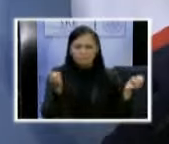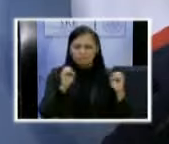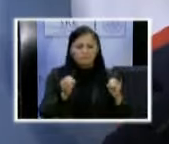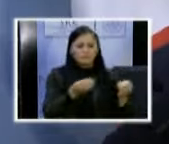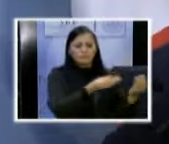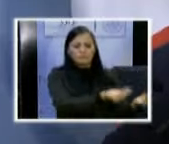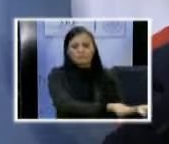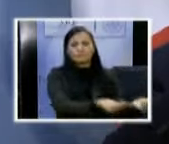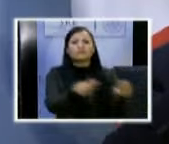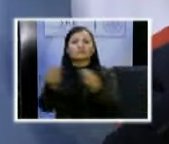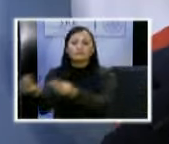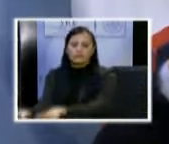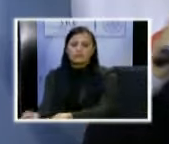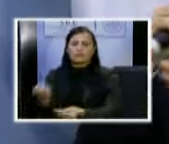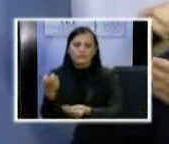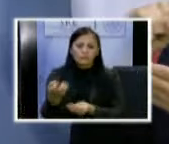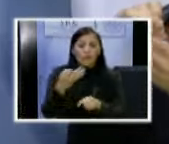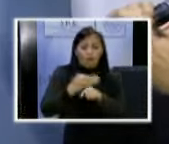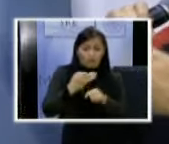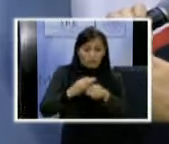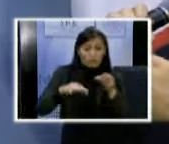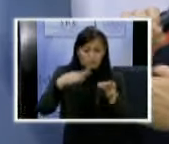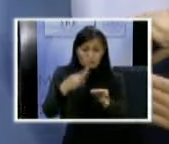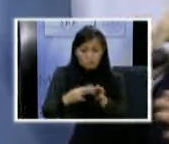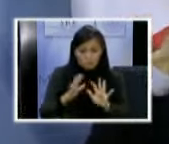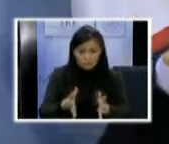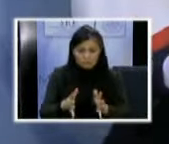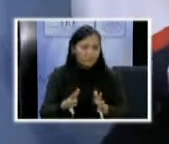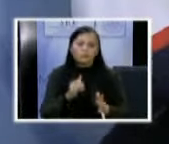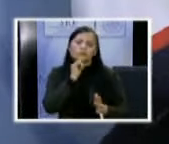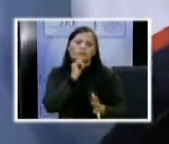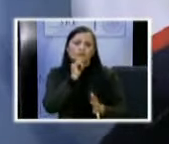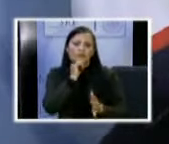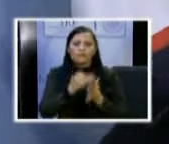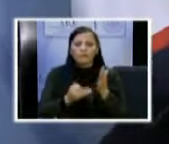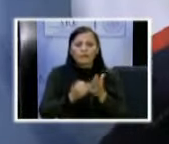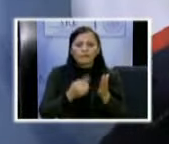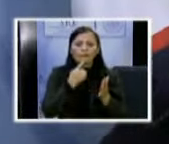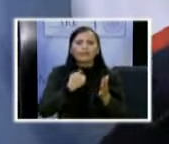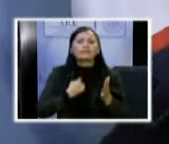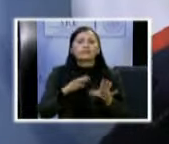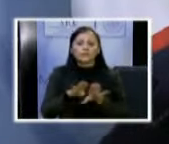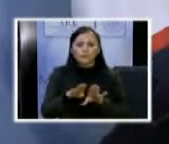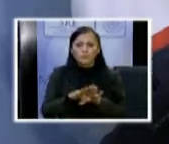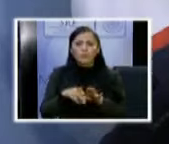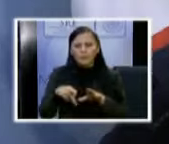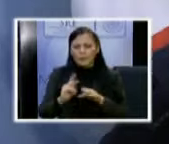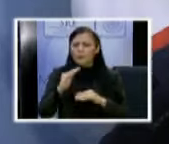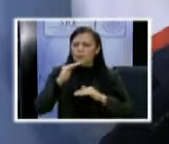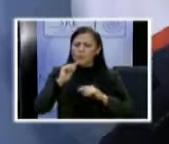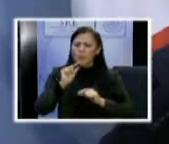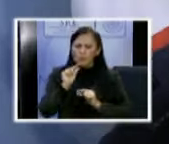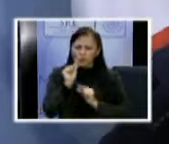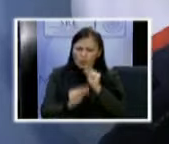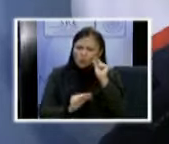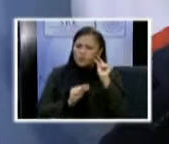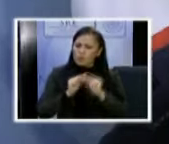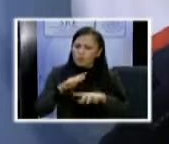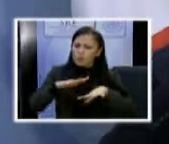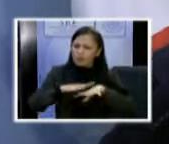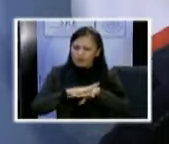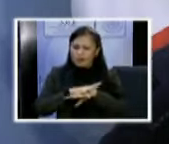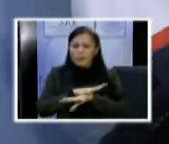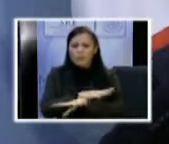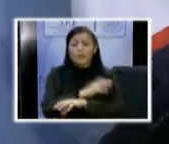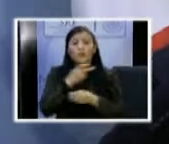elector. Se está afinando, no nos han dicho exactamente cómo va a ser, pero son pasos importantes, usted lo señaló muy bien. Lo que le